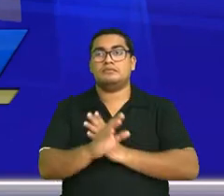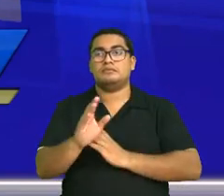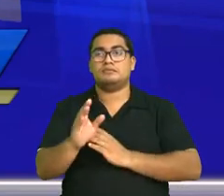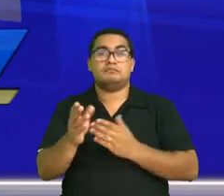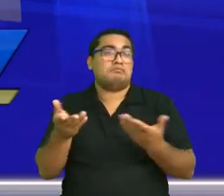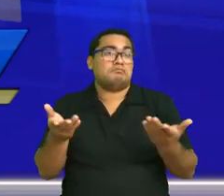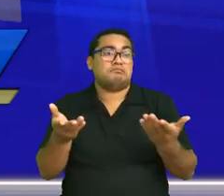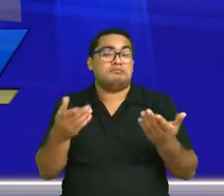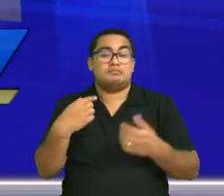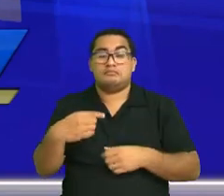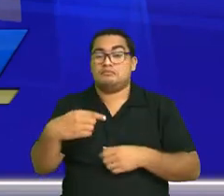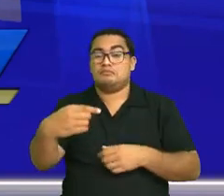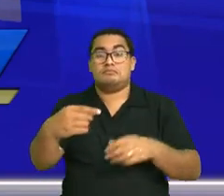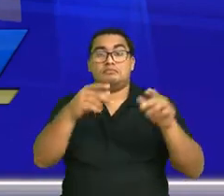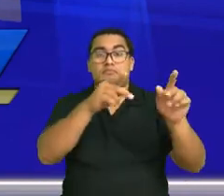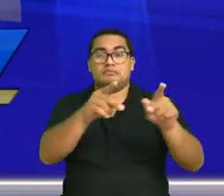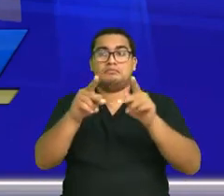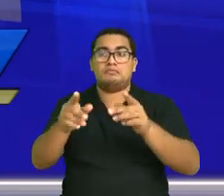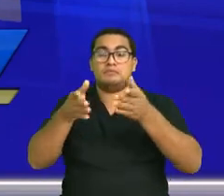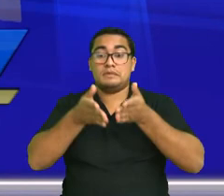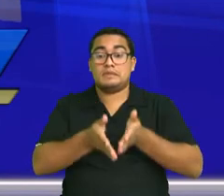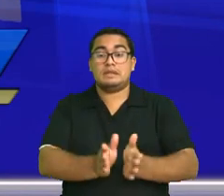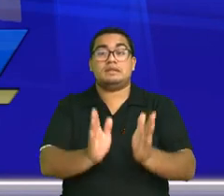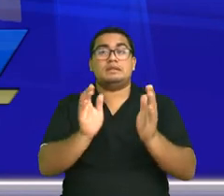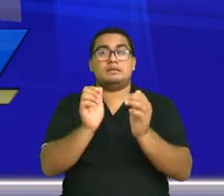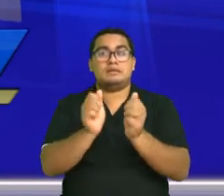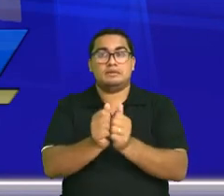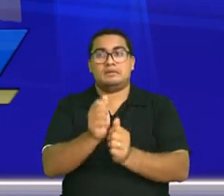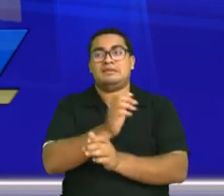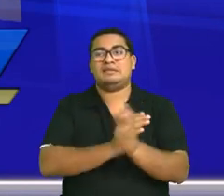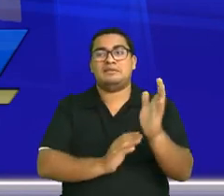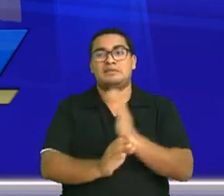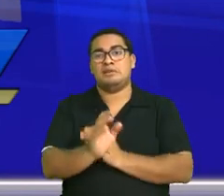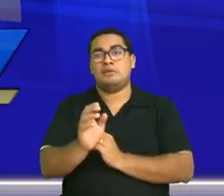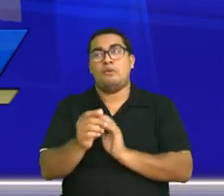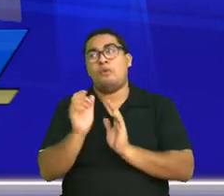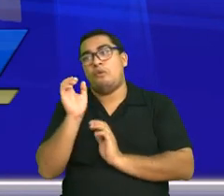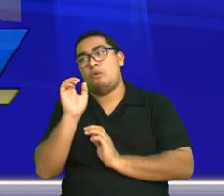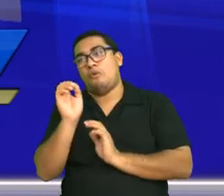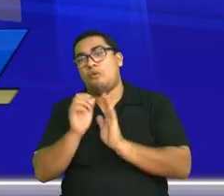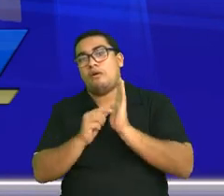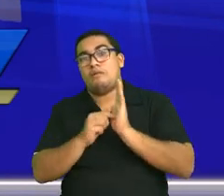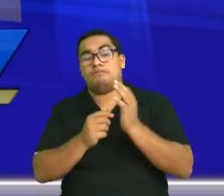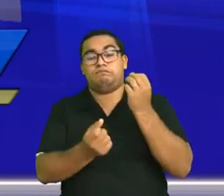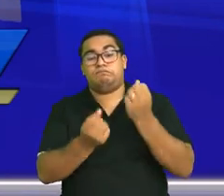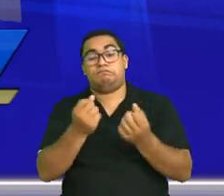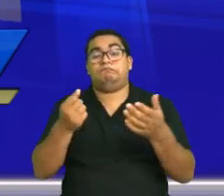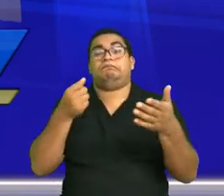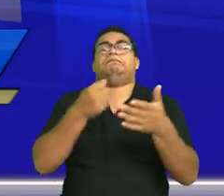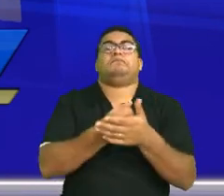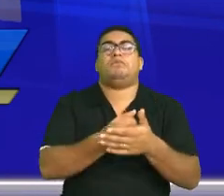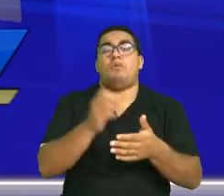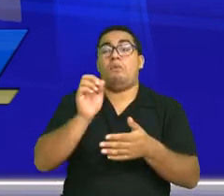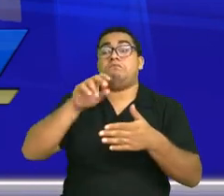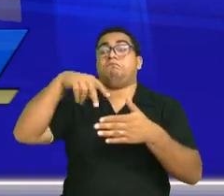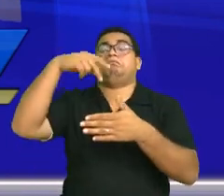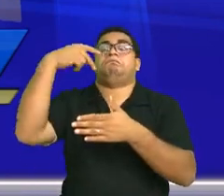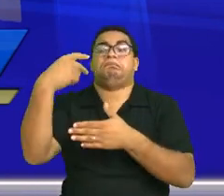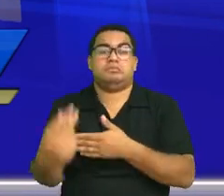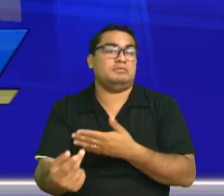alguna discapacidad, pero aquellos que la adquieren producto de un accidente, de manera, sobre todo ahora que tenemos